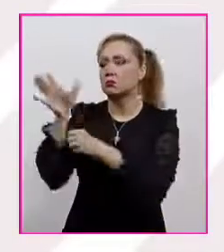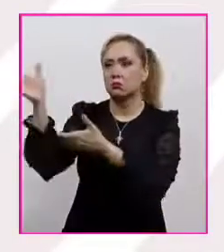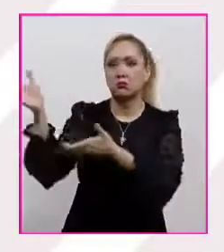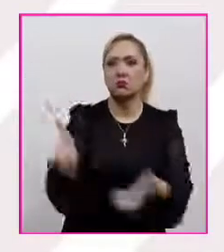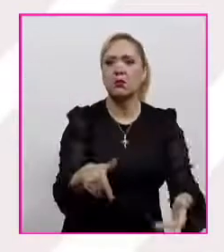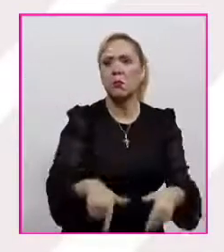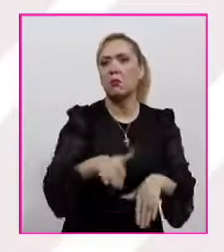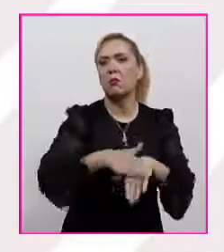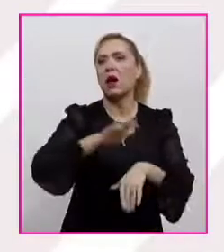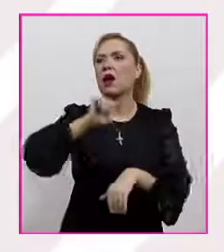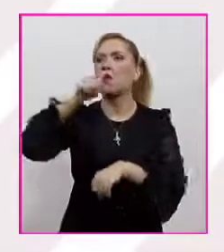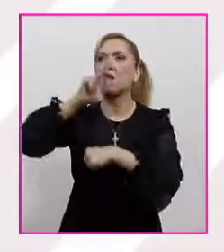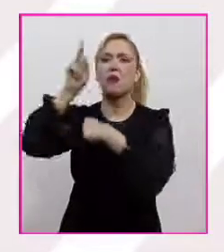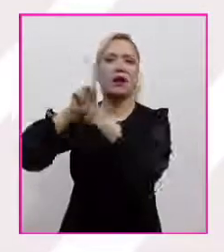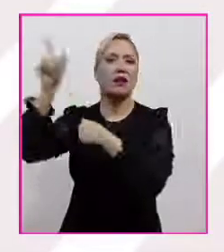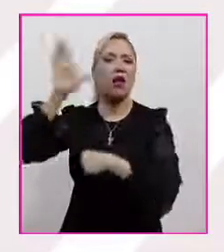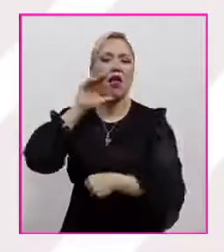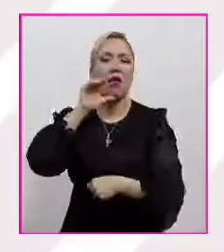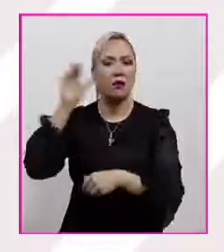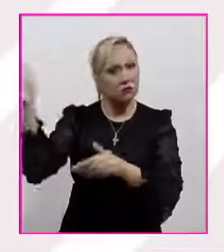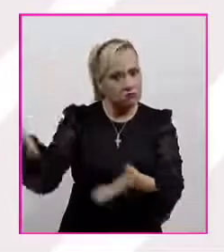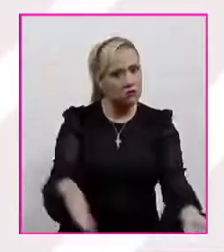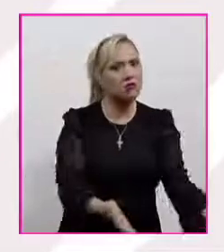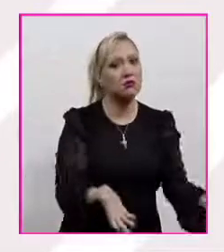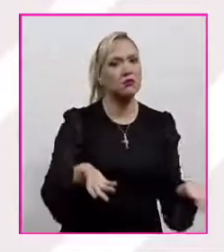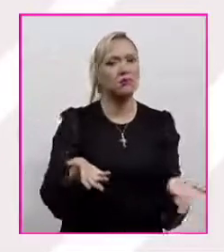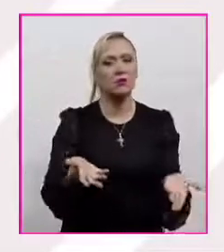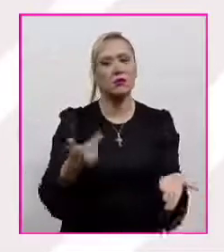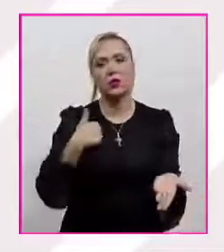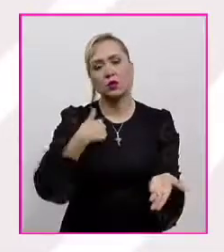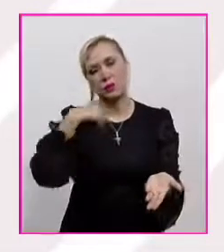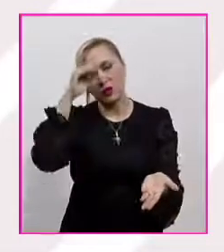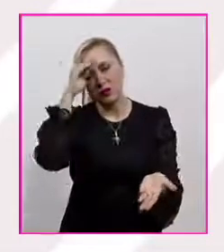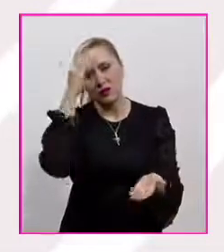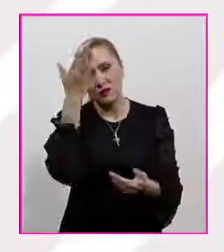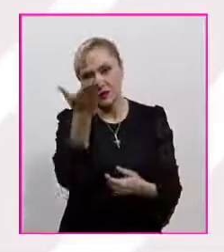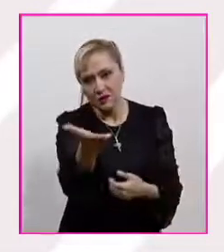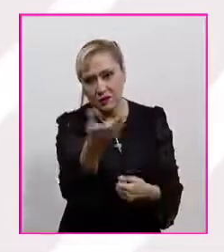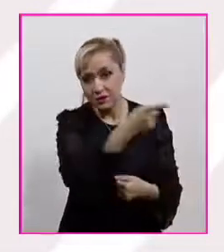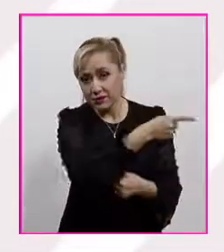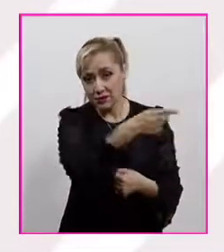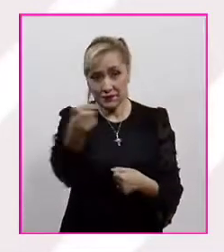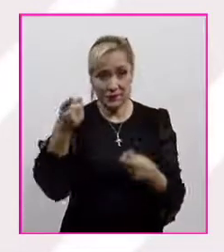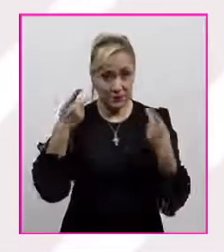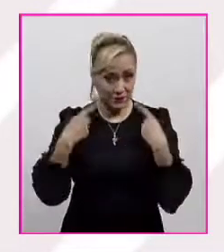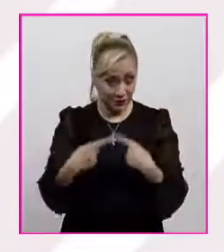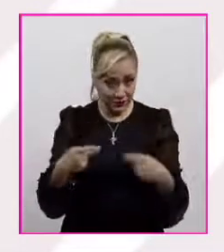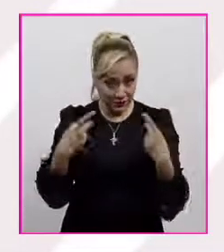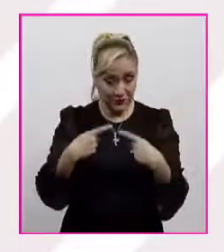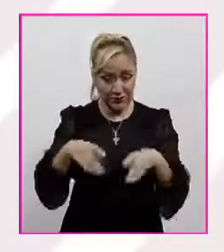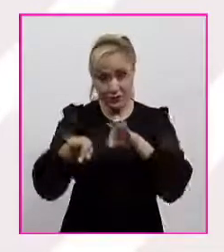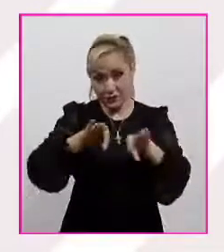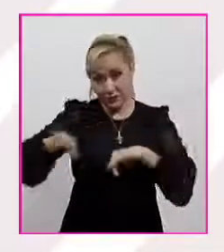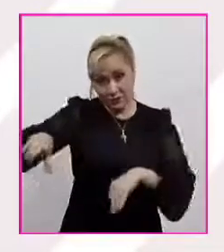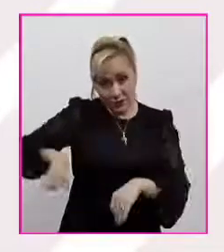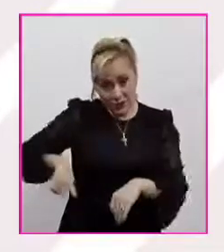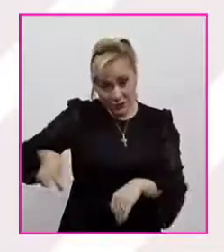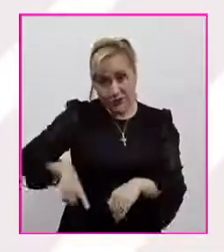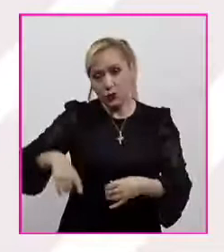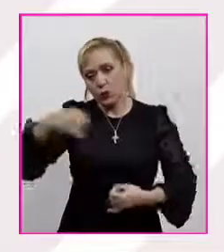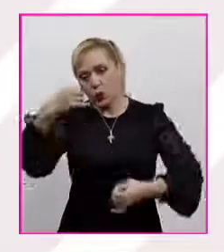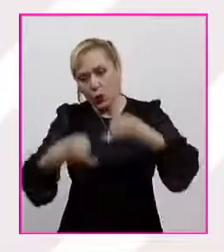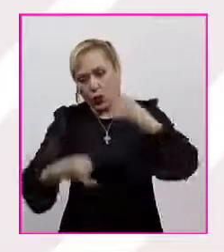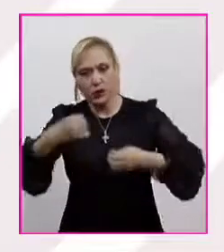las que están teniendo en sus países. Entonces, mi invitación sería, si somos personas funcionarias públicas,